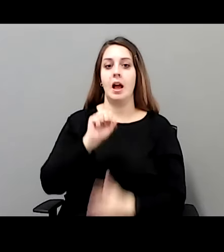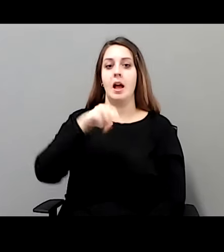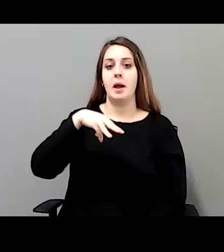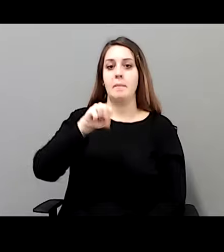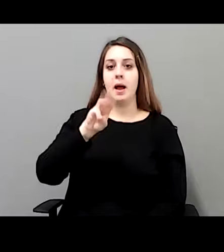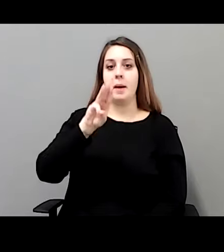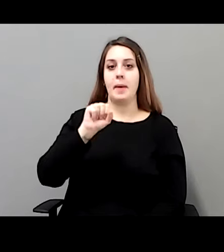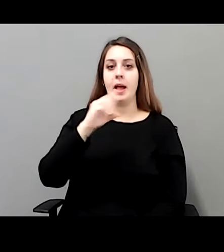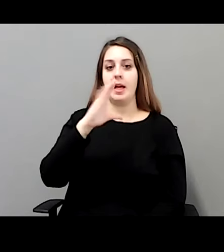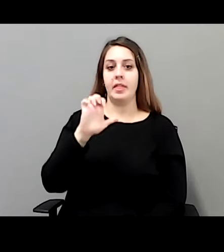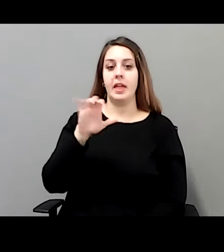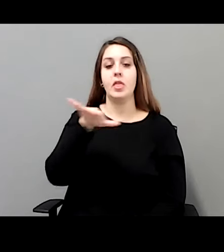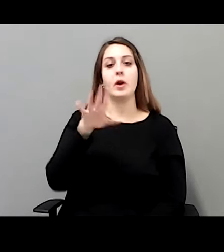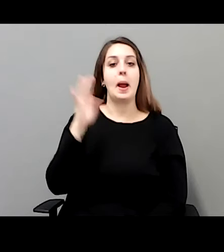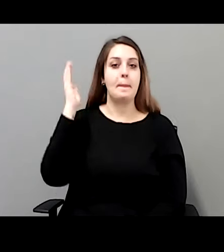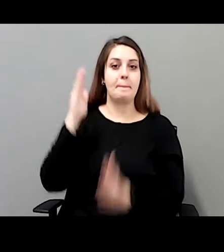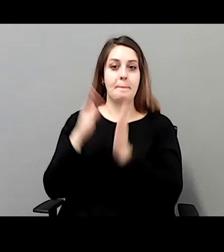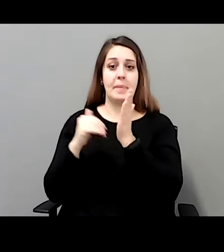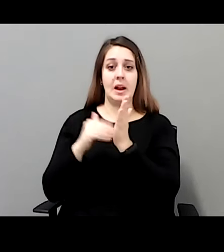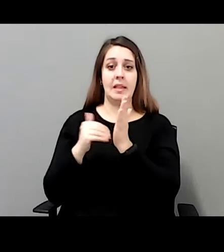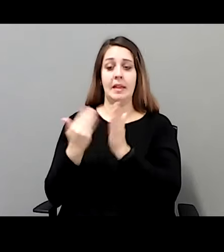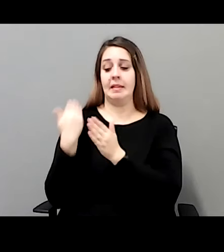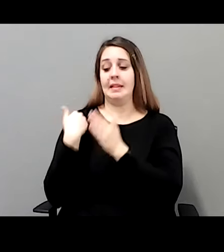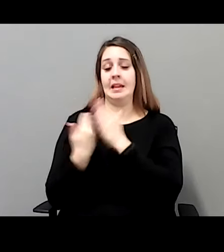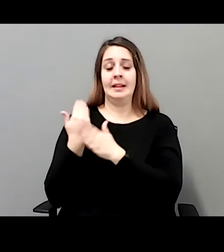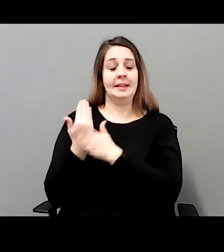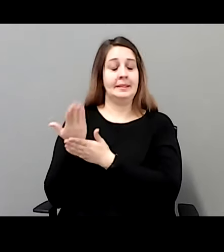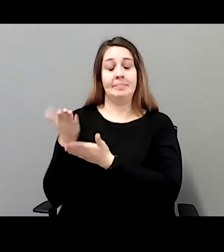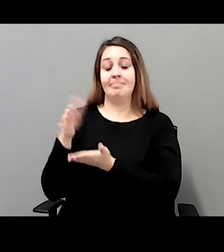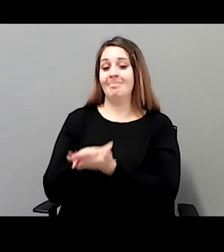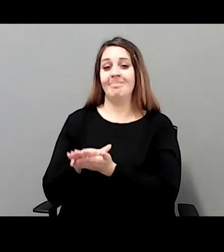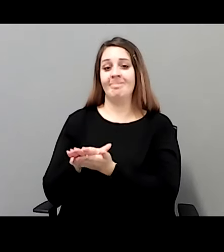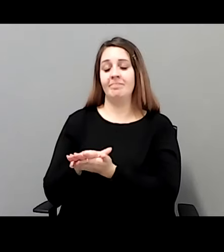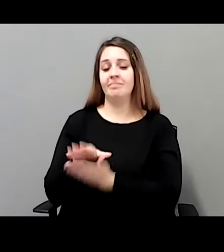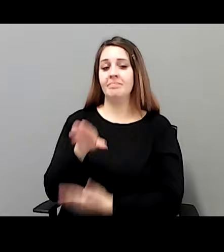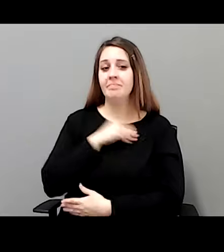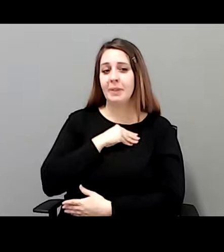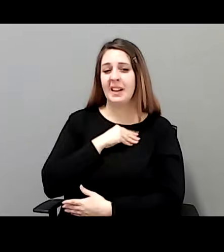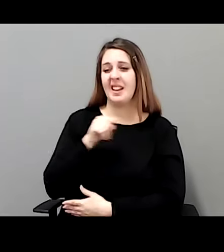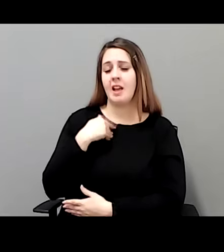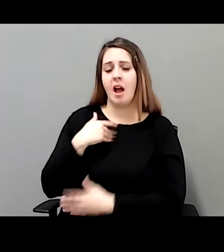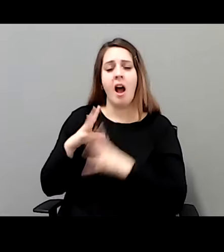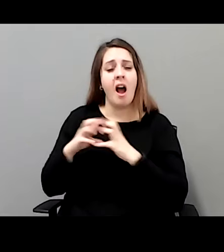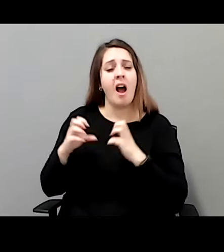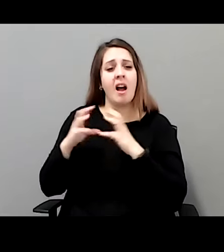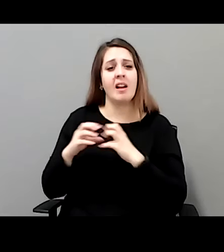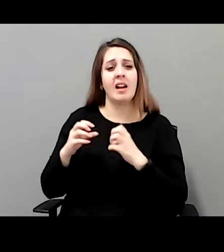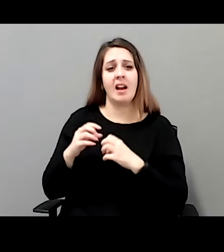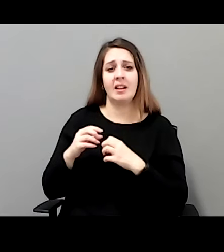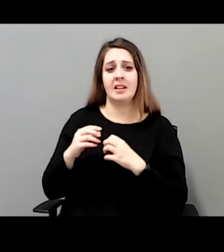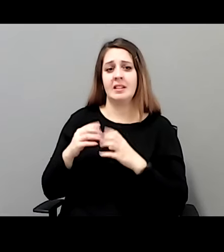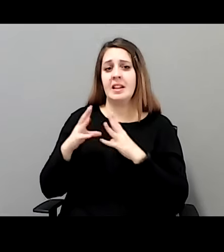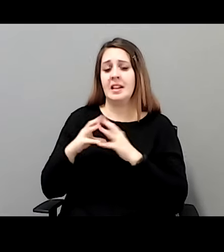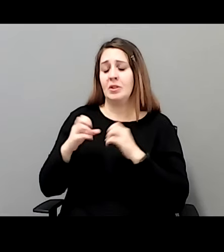de Valencia y nos dejó hace unos días. Qué penita con la ilusión que ella tenía, Rosa. Tenía